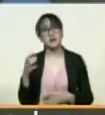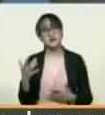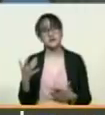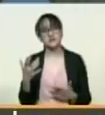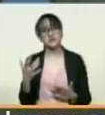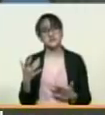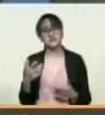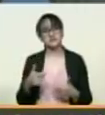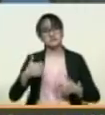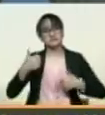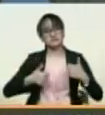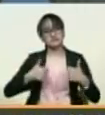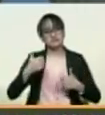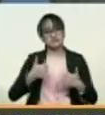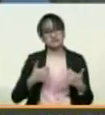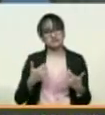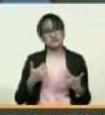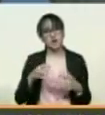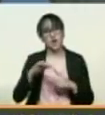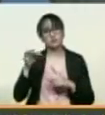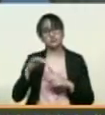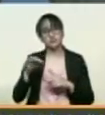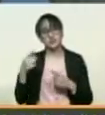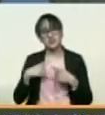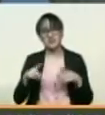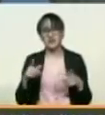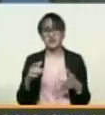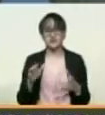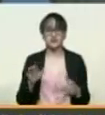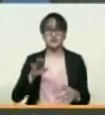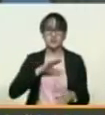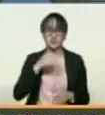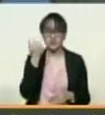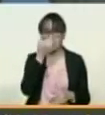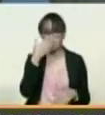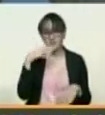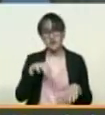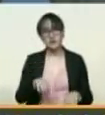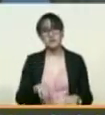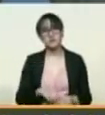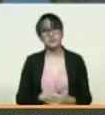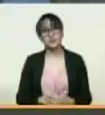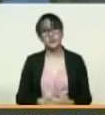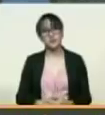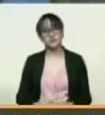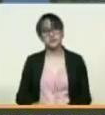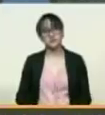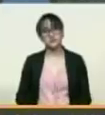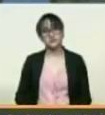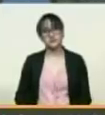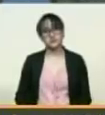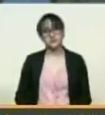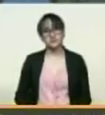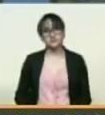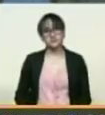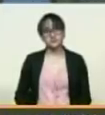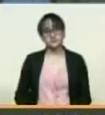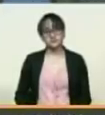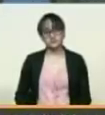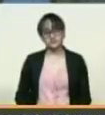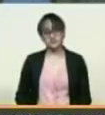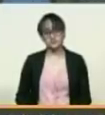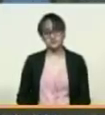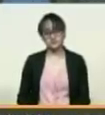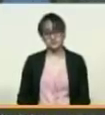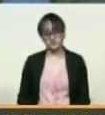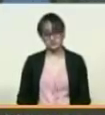versiones matizadas de opciones de derecha. Algunas las llaman socialdemocracia, otras las llaman centro, etcétera. Pero